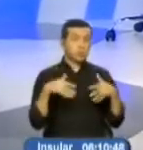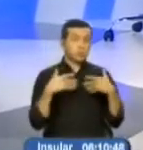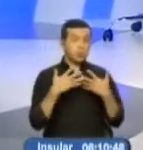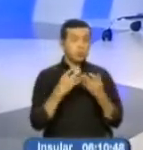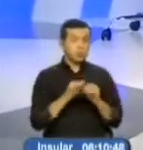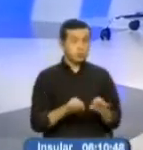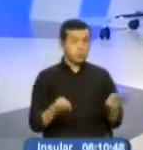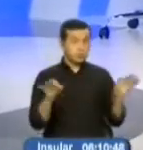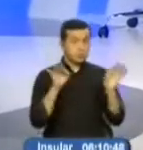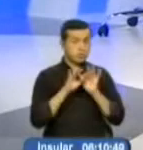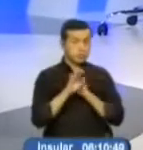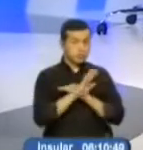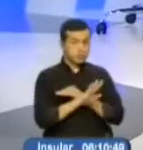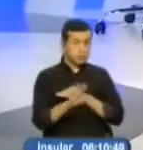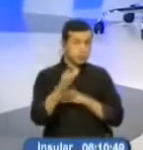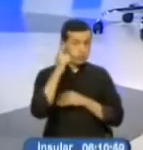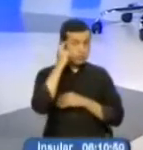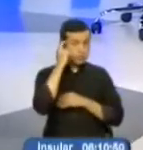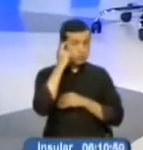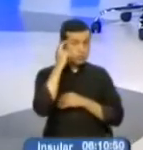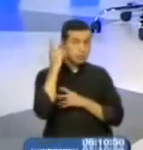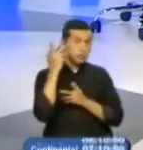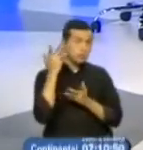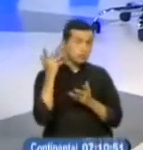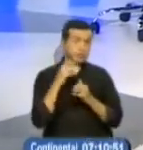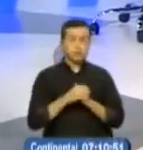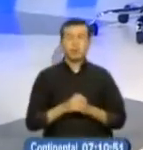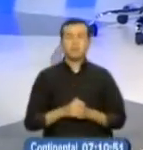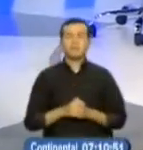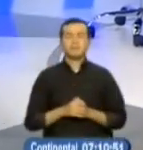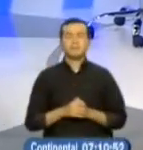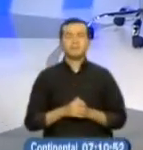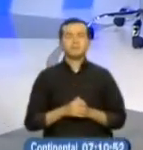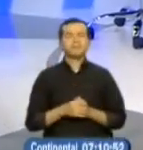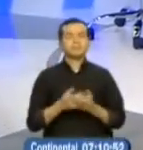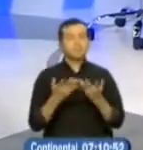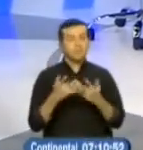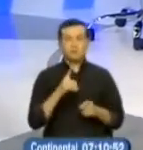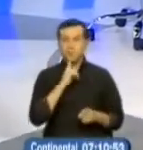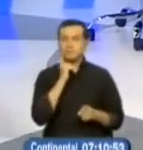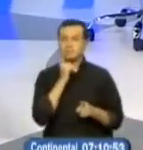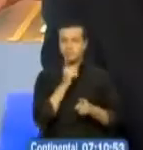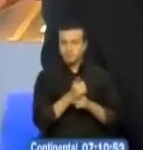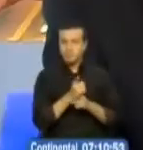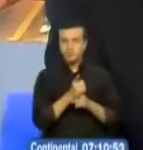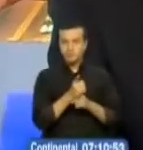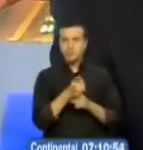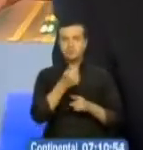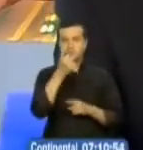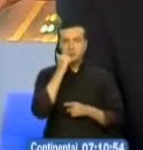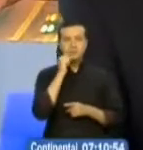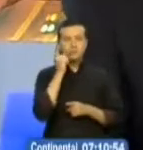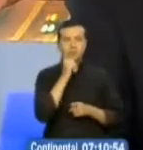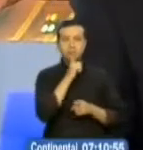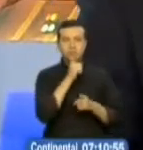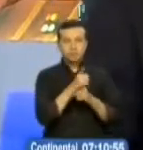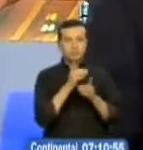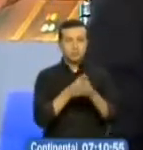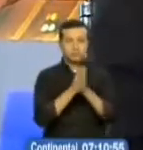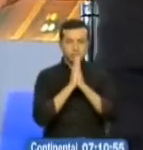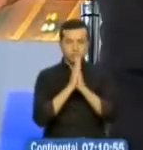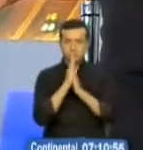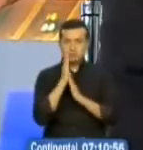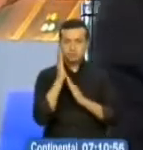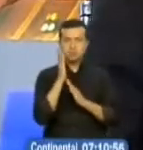ese sentido usted cree que independientemente de que esto se haya producido por solicitud